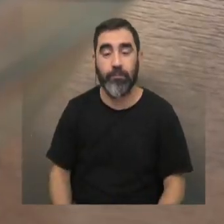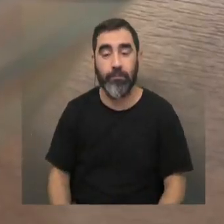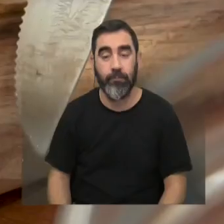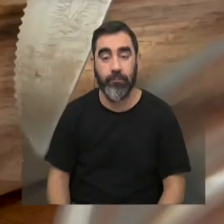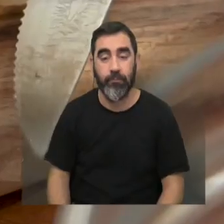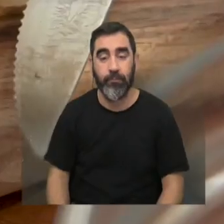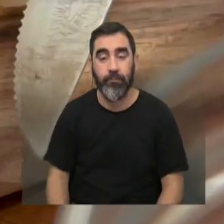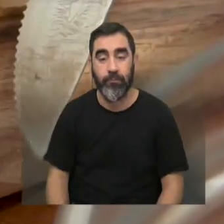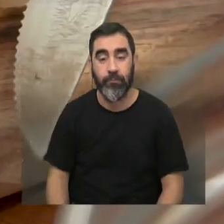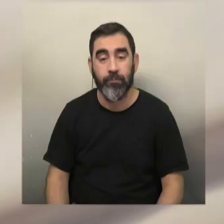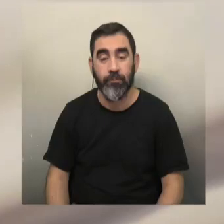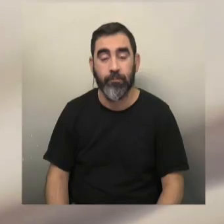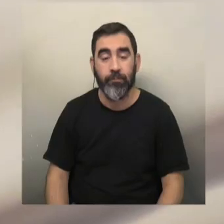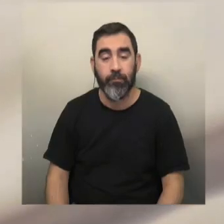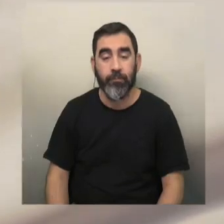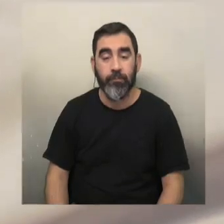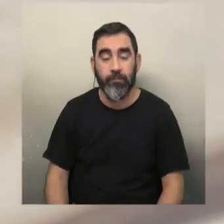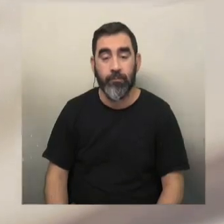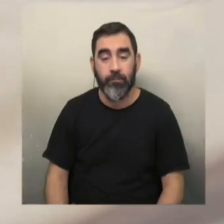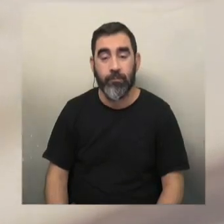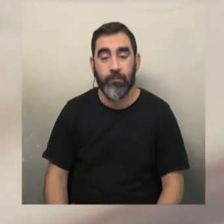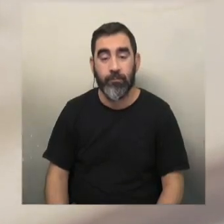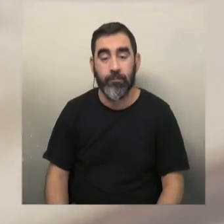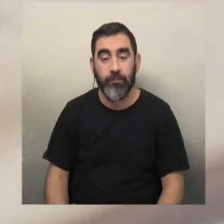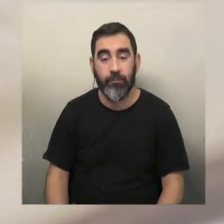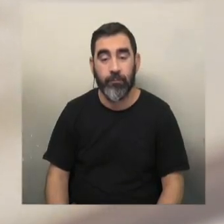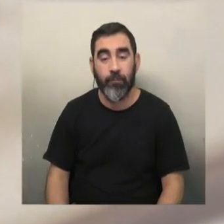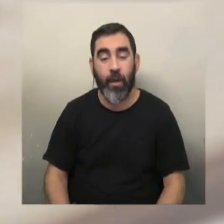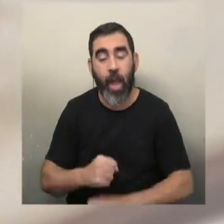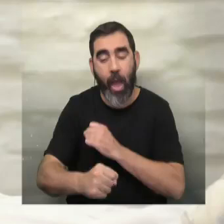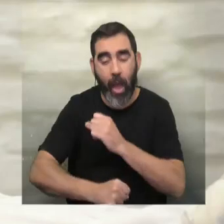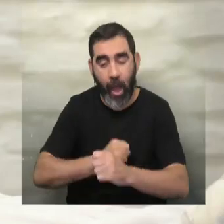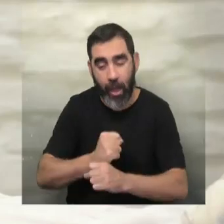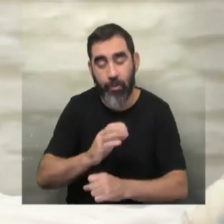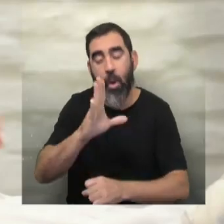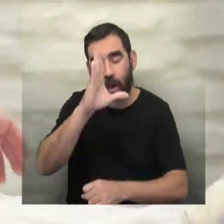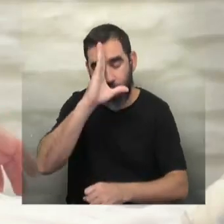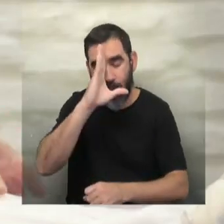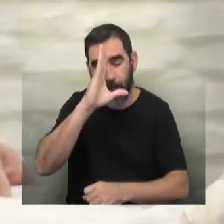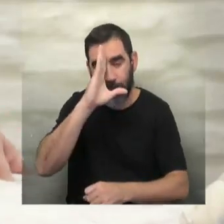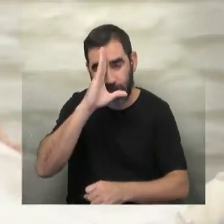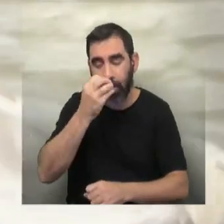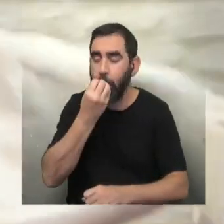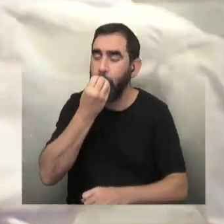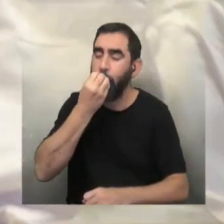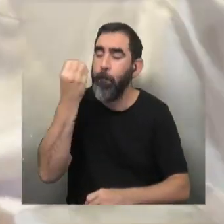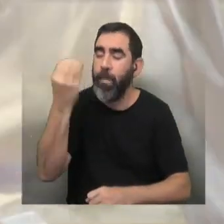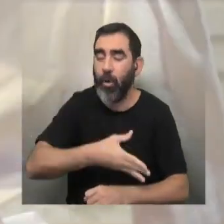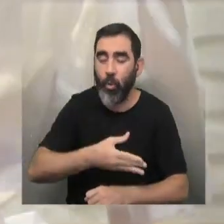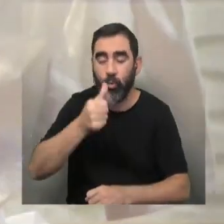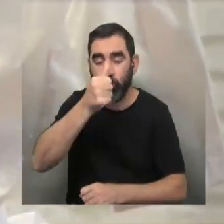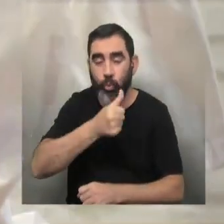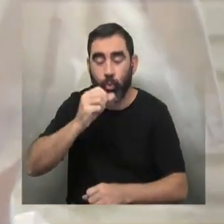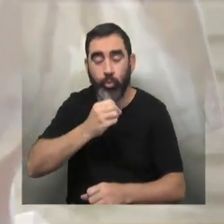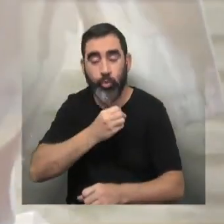Con los años aprendí que la mejor forma de sacar